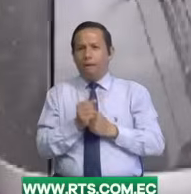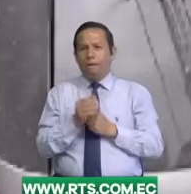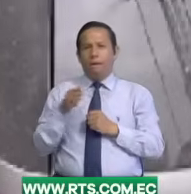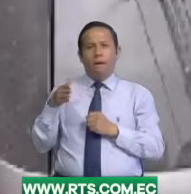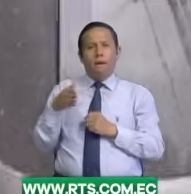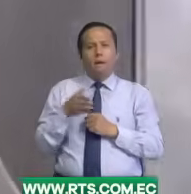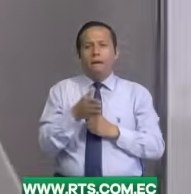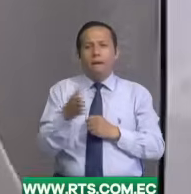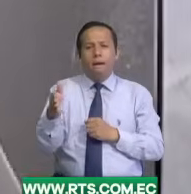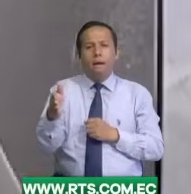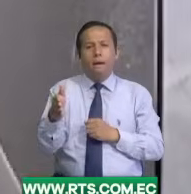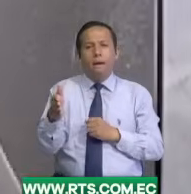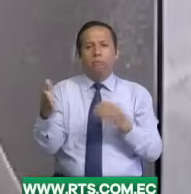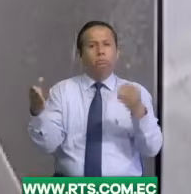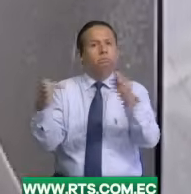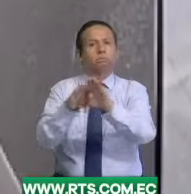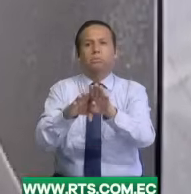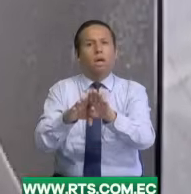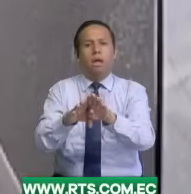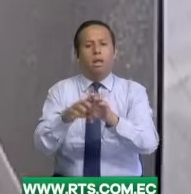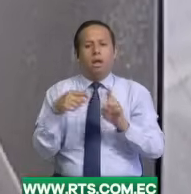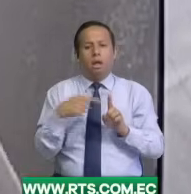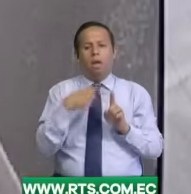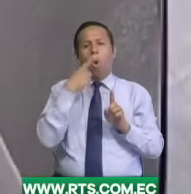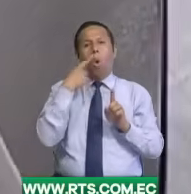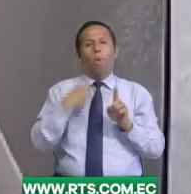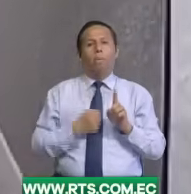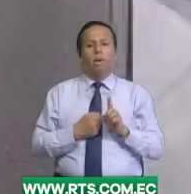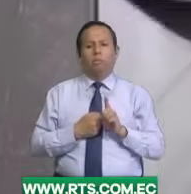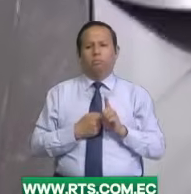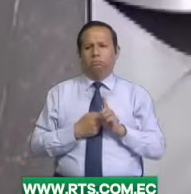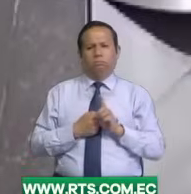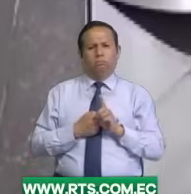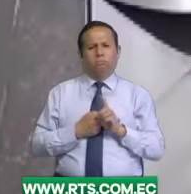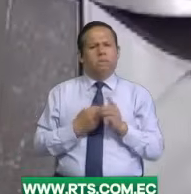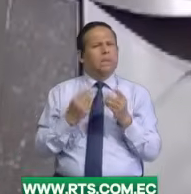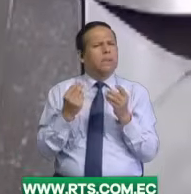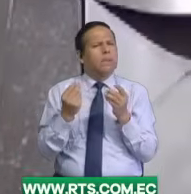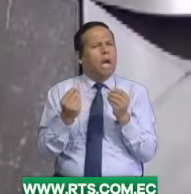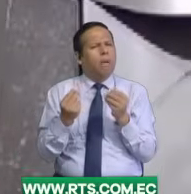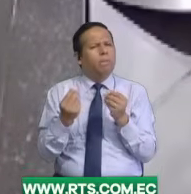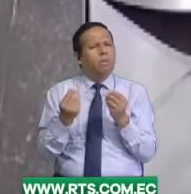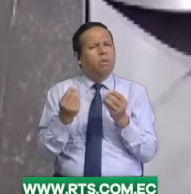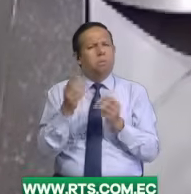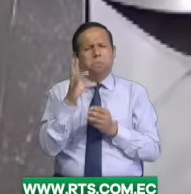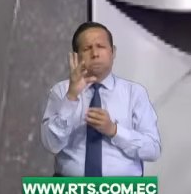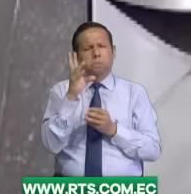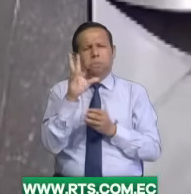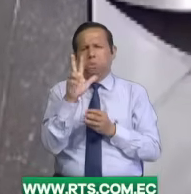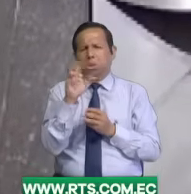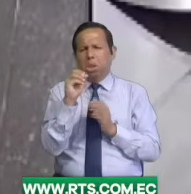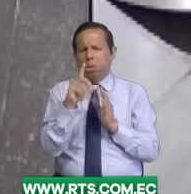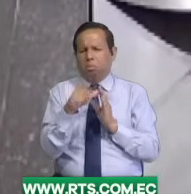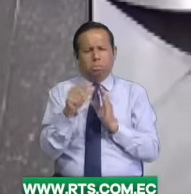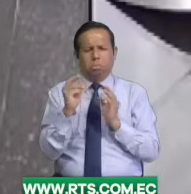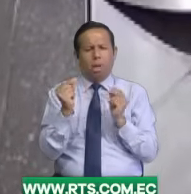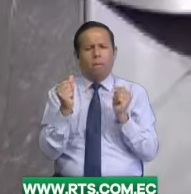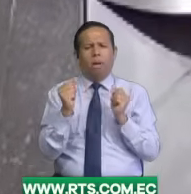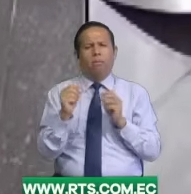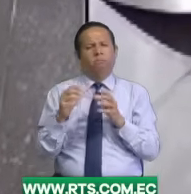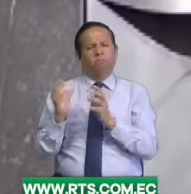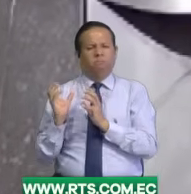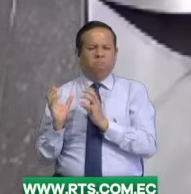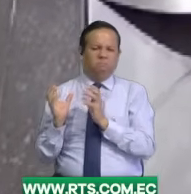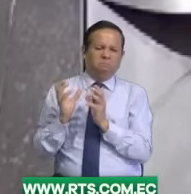la puerta, la dejaron abierta. Entonces él tuvo el tiempo, porque el robo es muy rápido, es medio minuto, él coge el espejo, lo arrastra y sale,